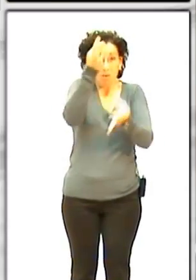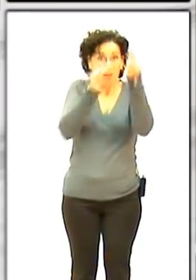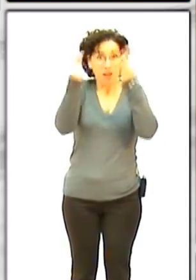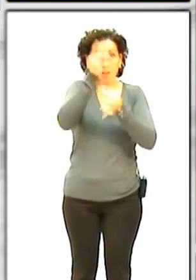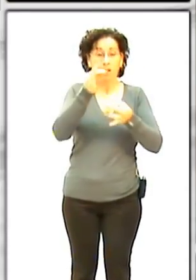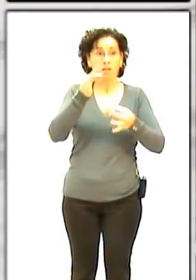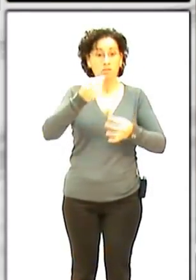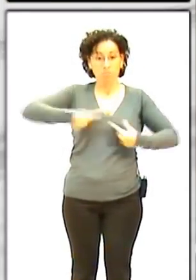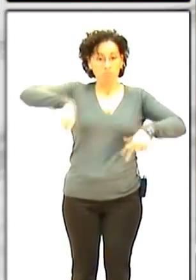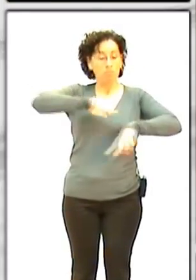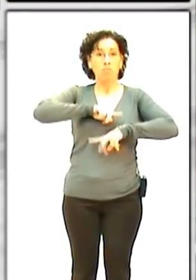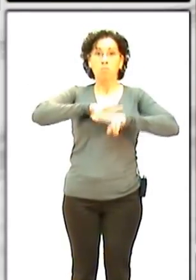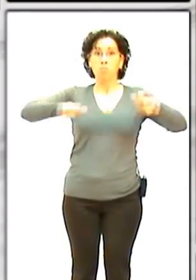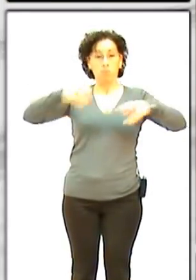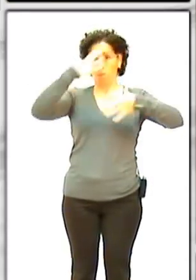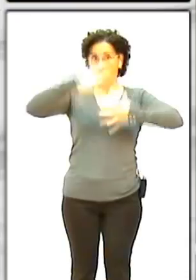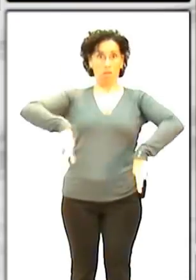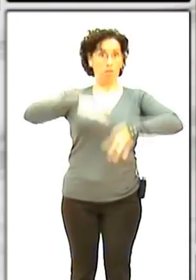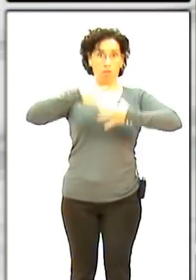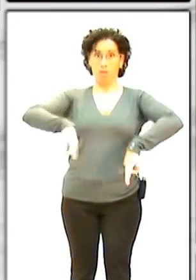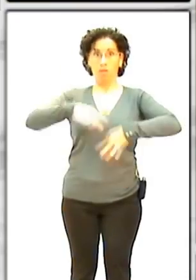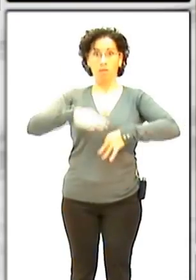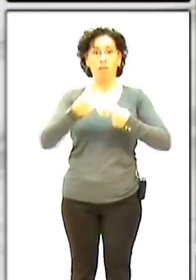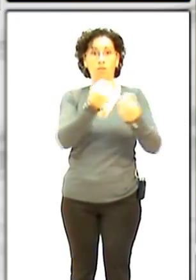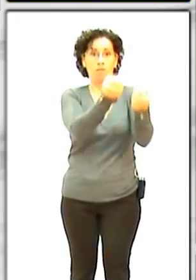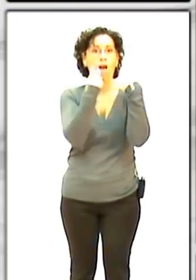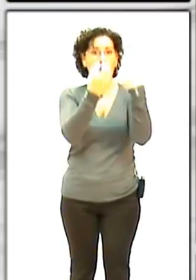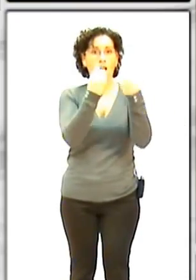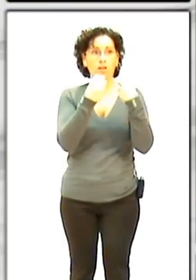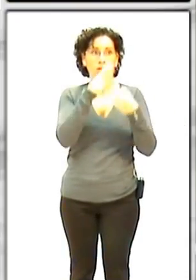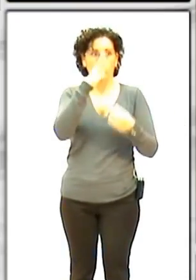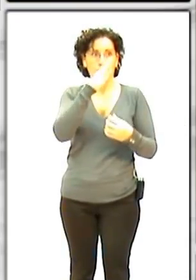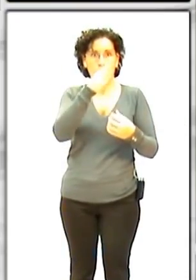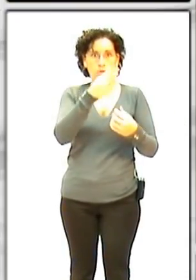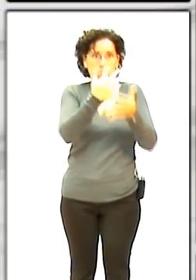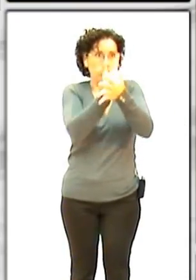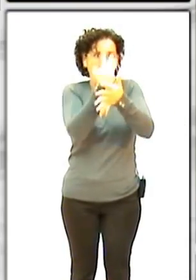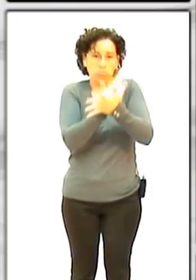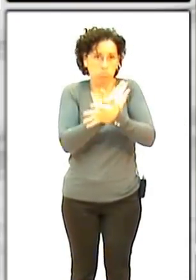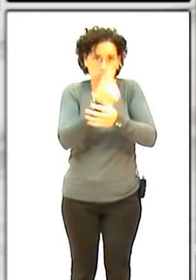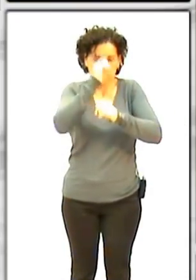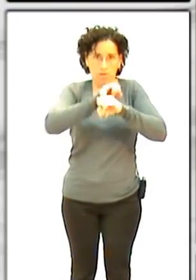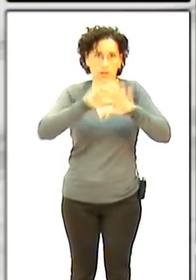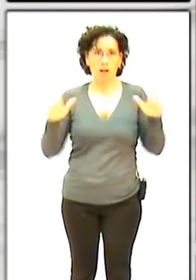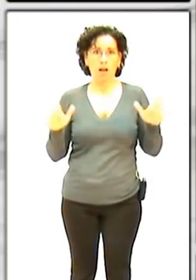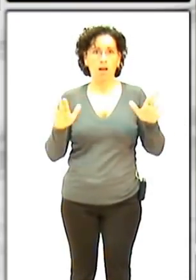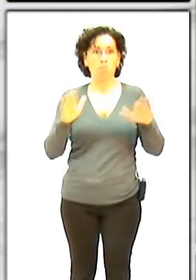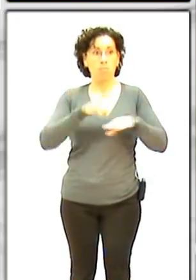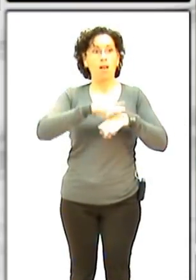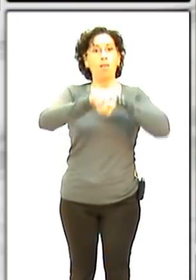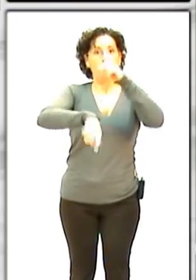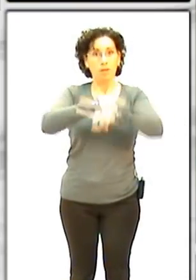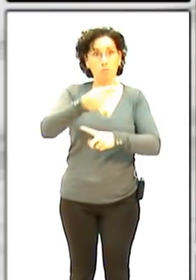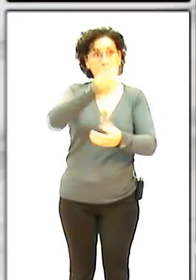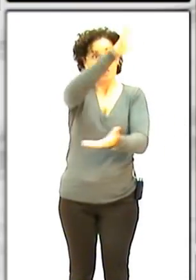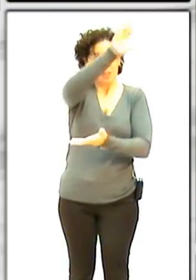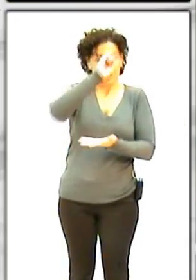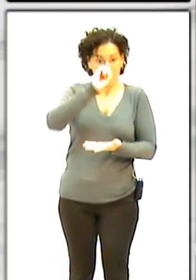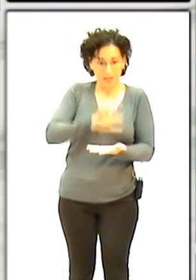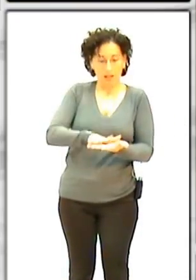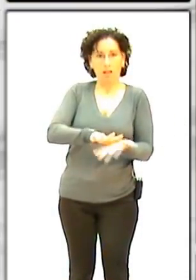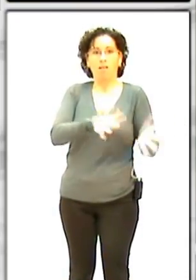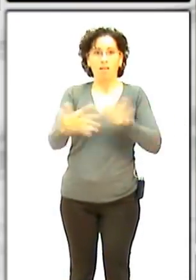tiene todos esos conocimientos. Estamos abiertos a que nos los indiquéis y hacer más accesible la